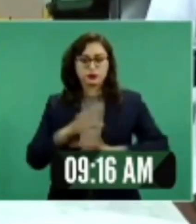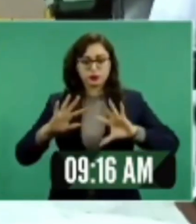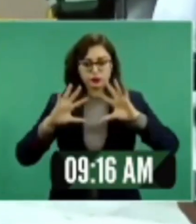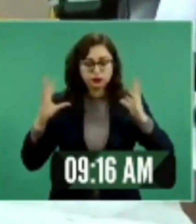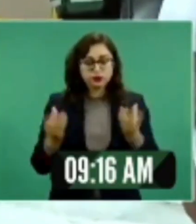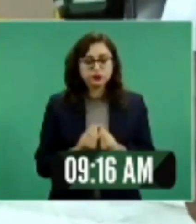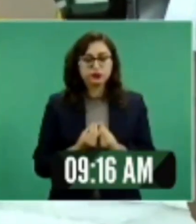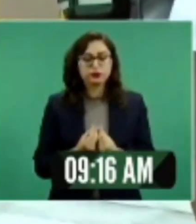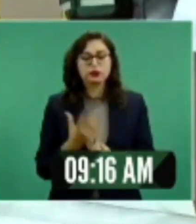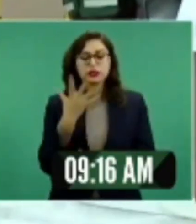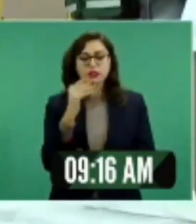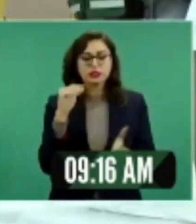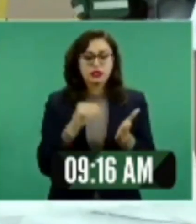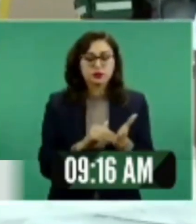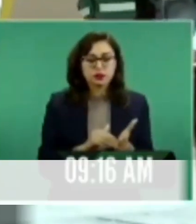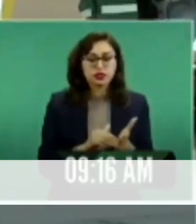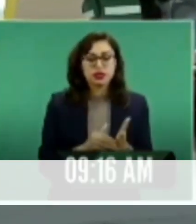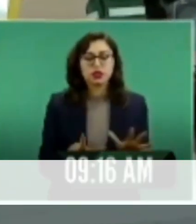total de